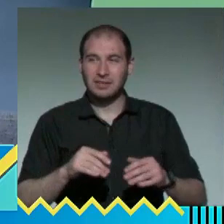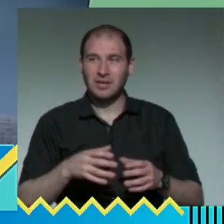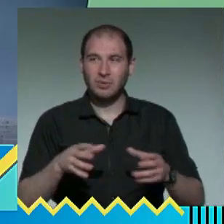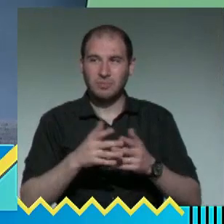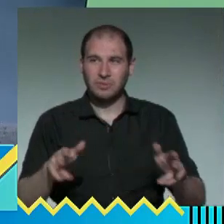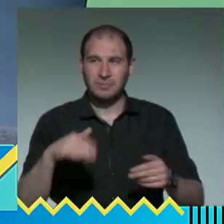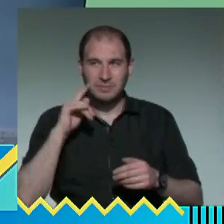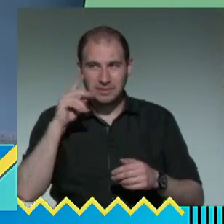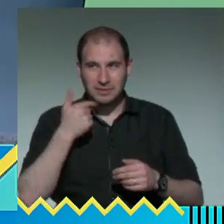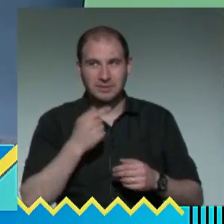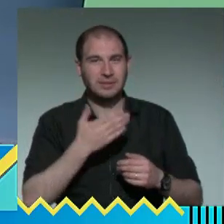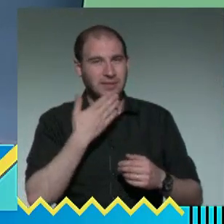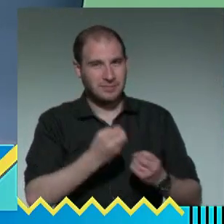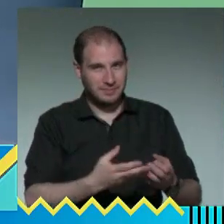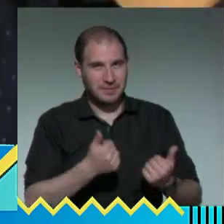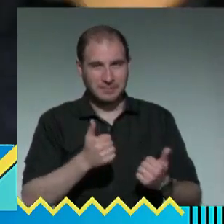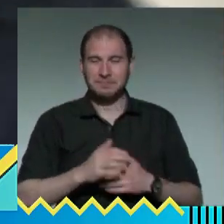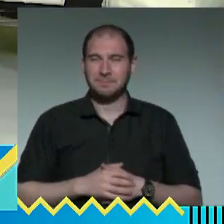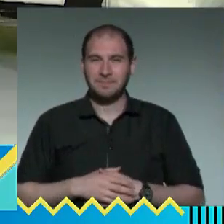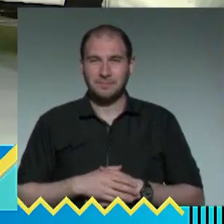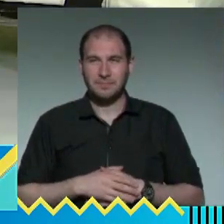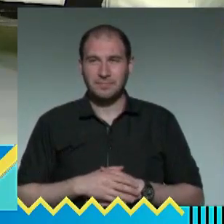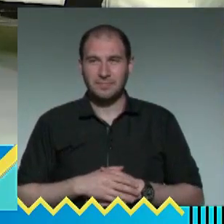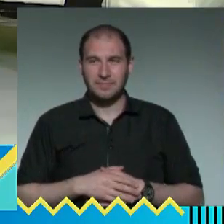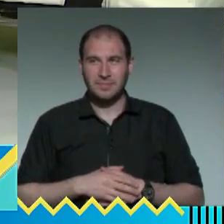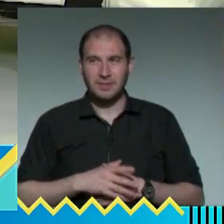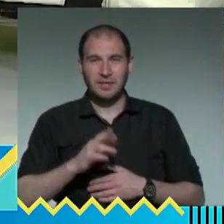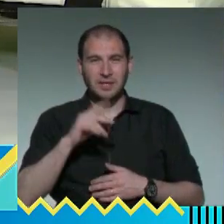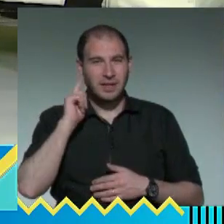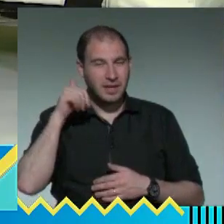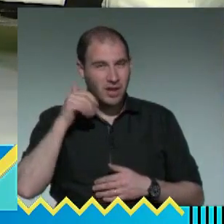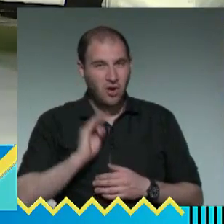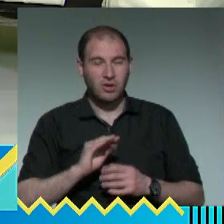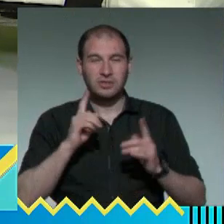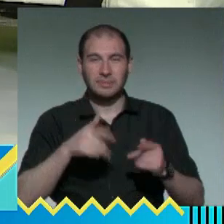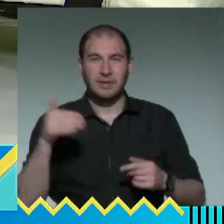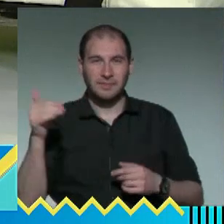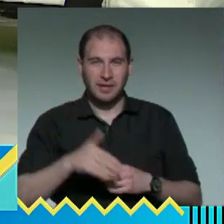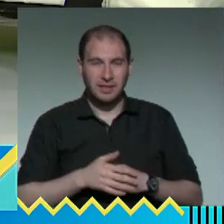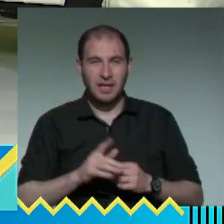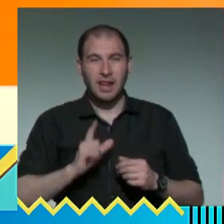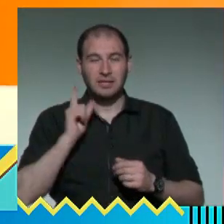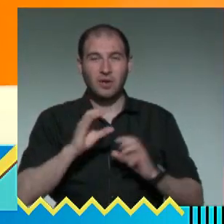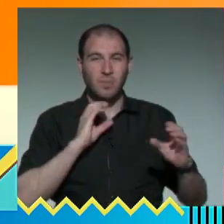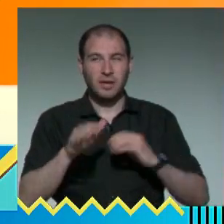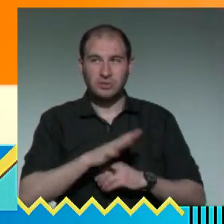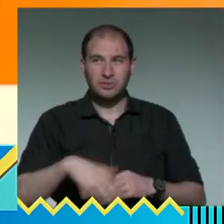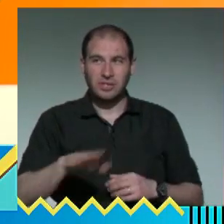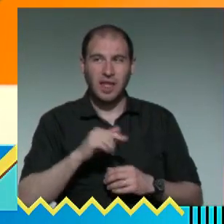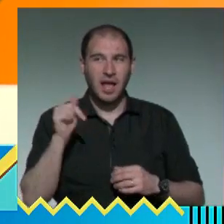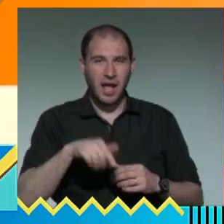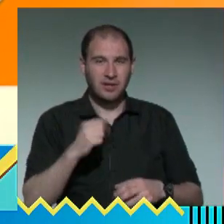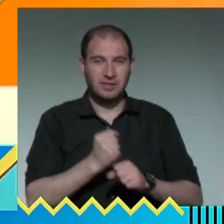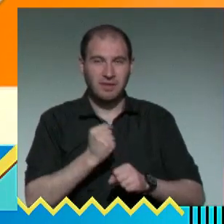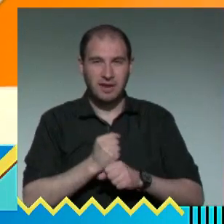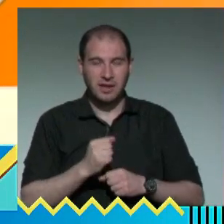banda Mimesis. Muchas gracias por estar presente. ¿Todo bien? Todo bien. Vale. Ringo Obregón, también presente con nosotros, licenciado en comunicación social, actualmente